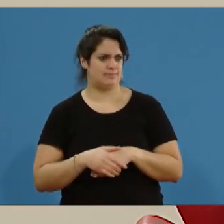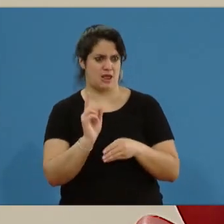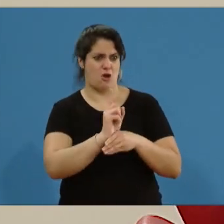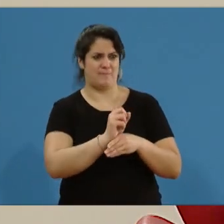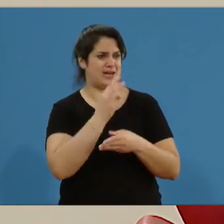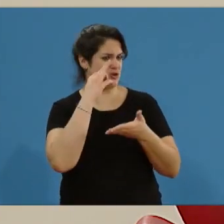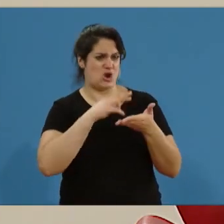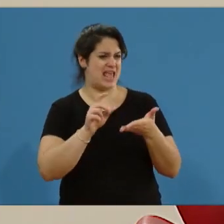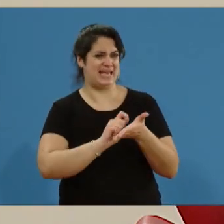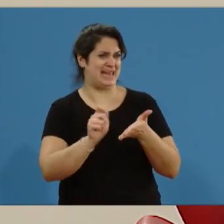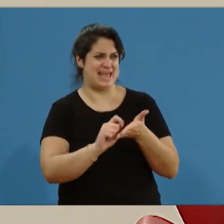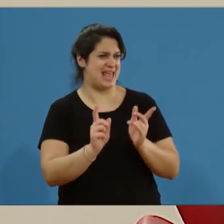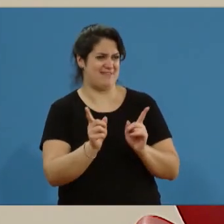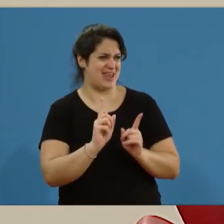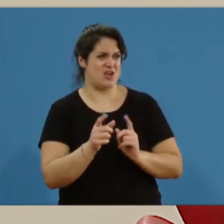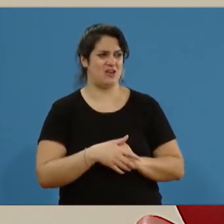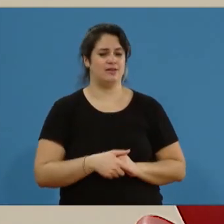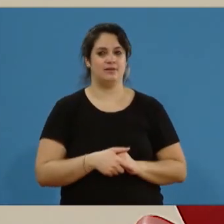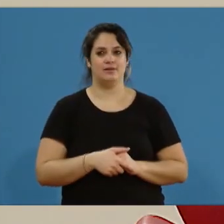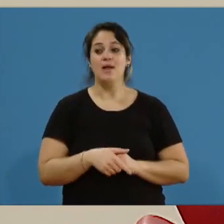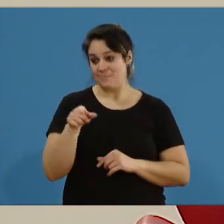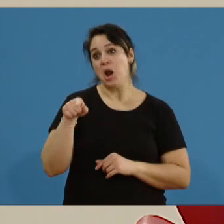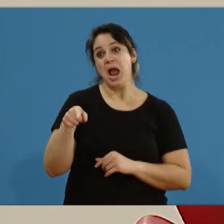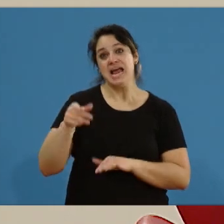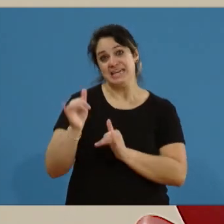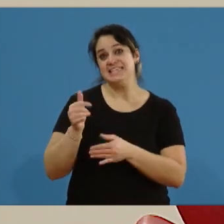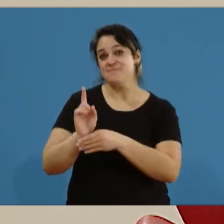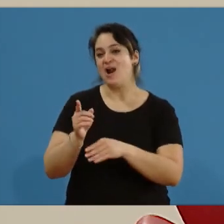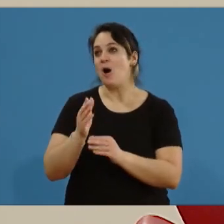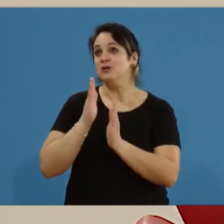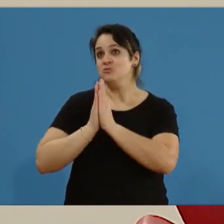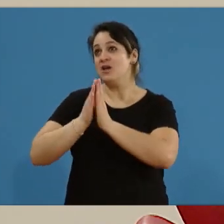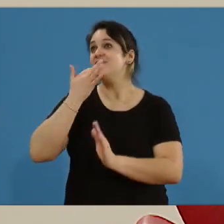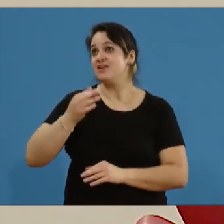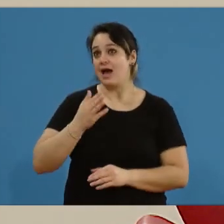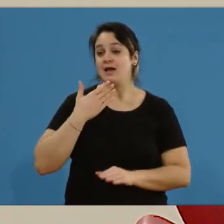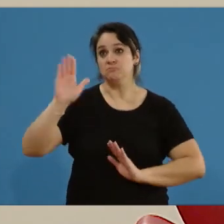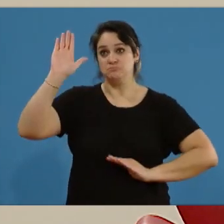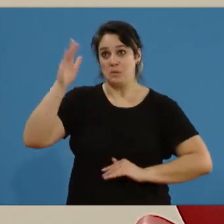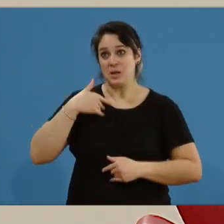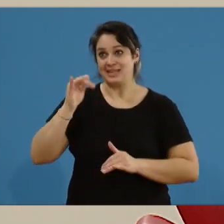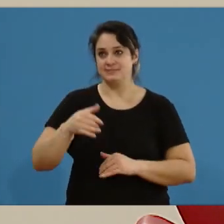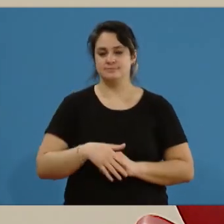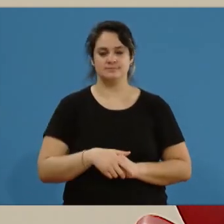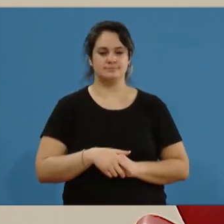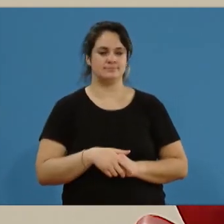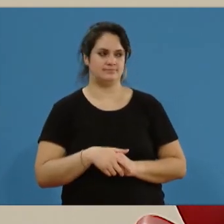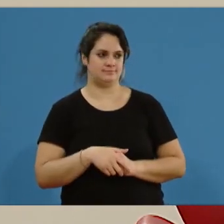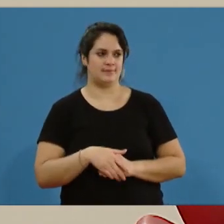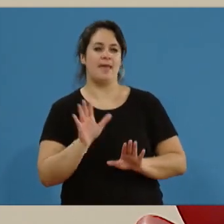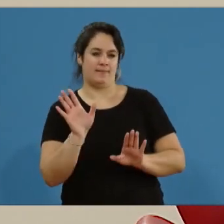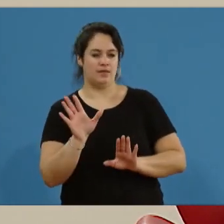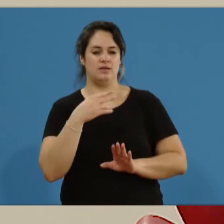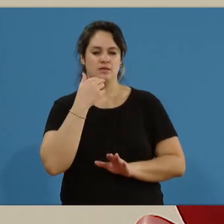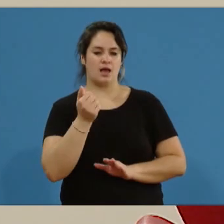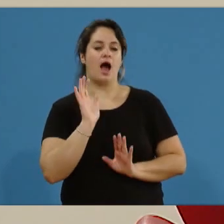no leen ni escriben, Nati. El Raffles sí, mamá. Te lo juro que sí, que el Raffles sí. Mira,